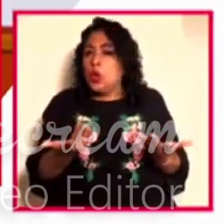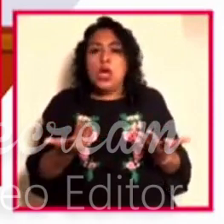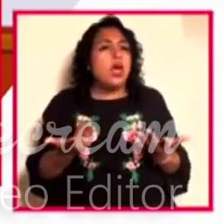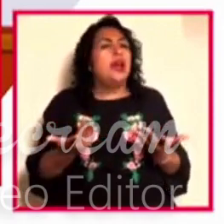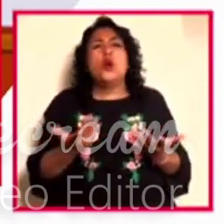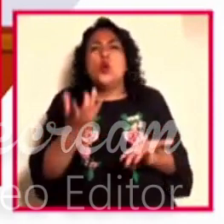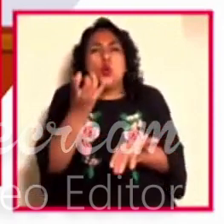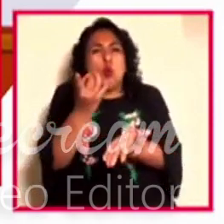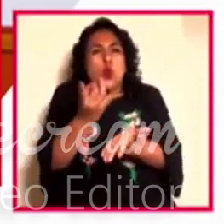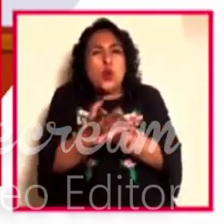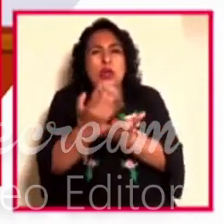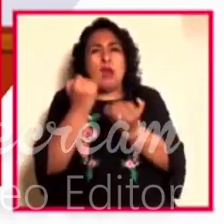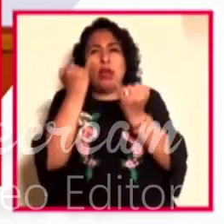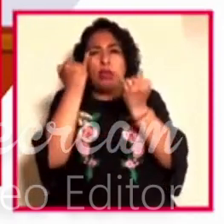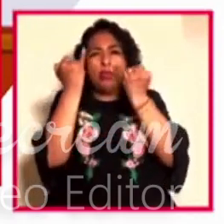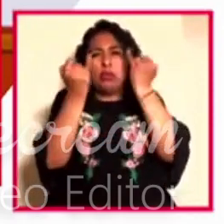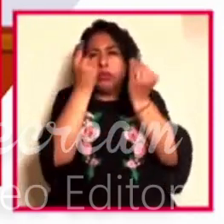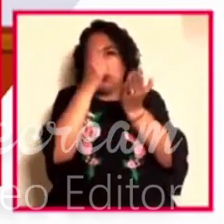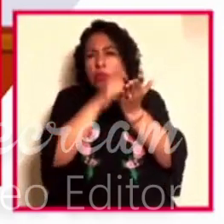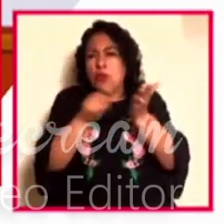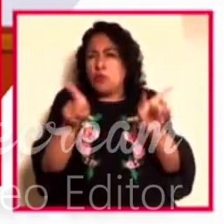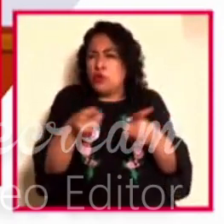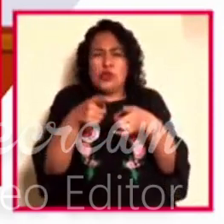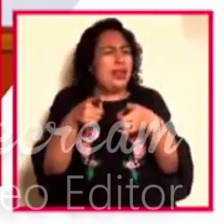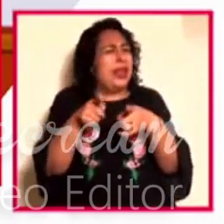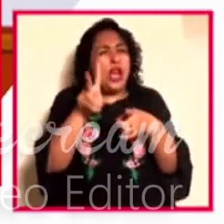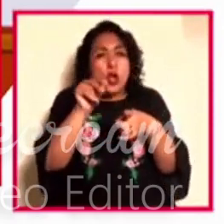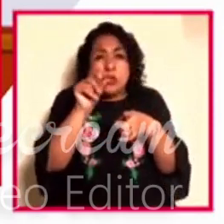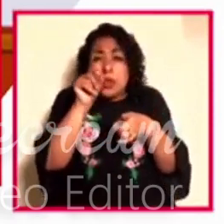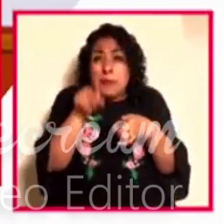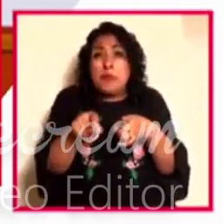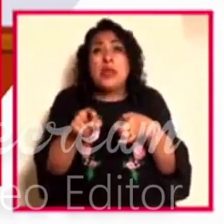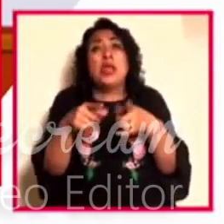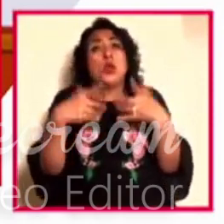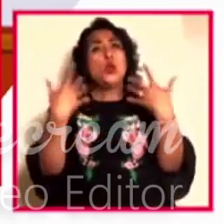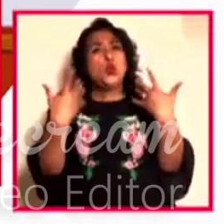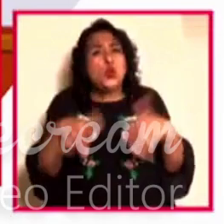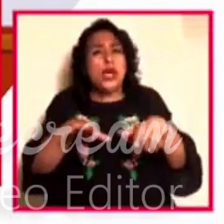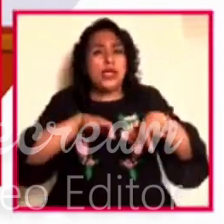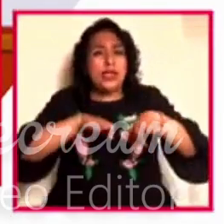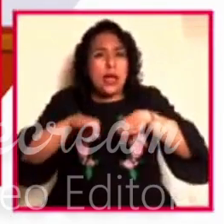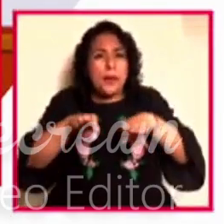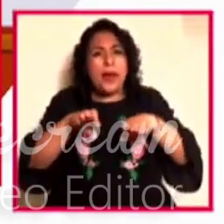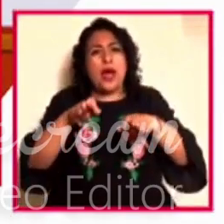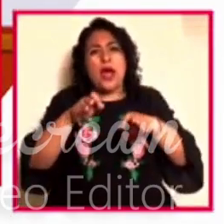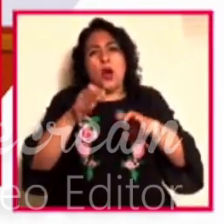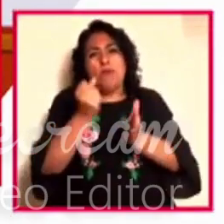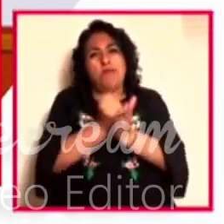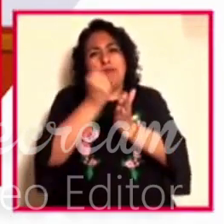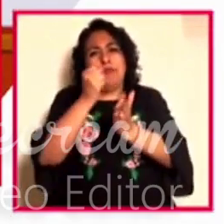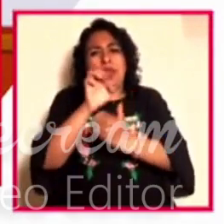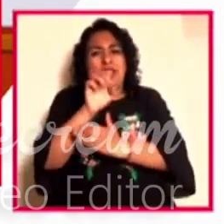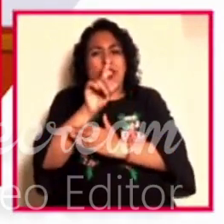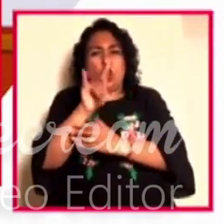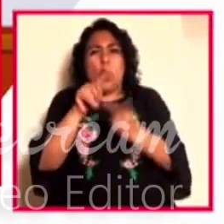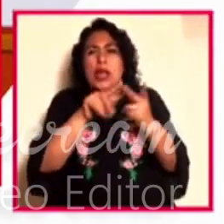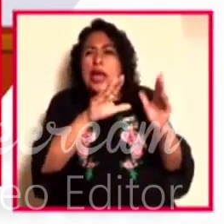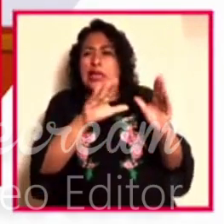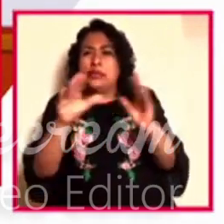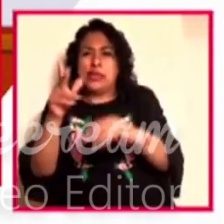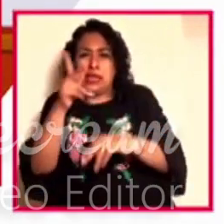a sus creaciones, sino también a su extensa labor editorial y pedagógica.